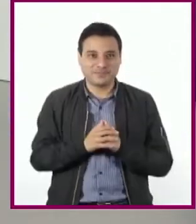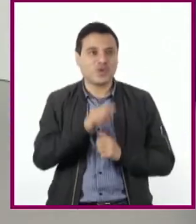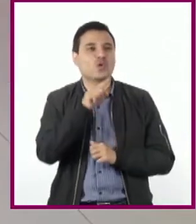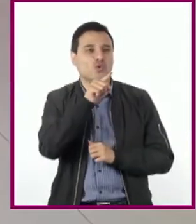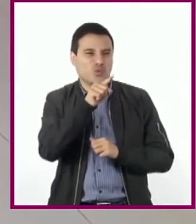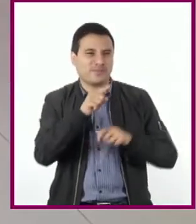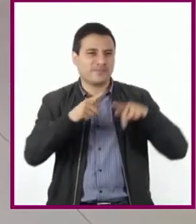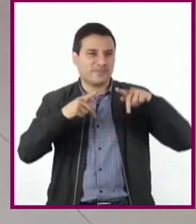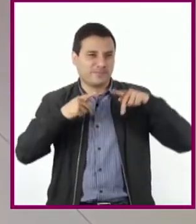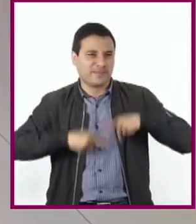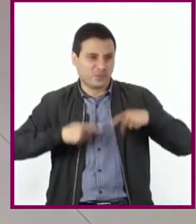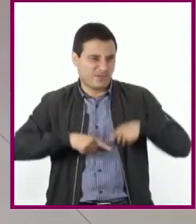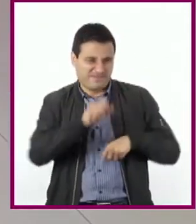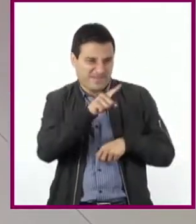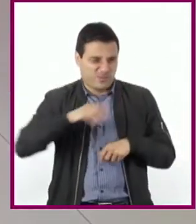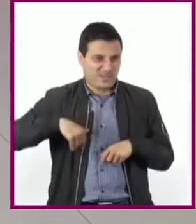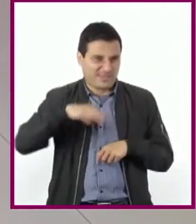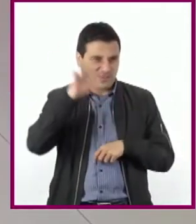personaje.